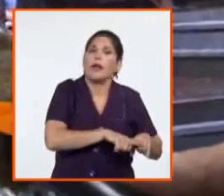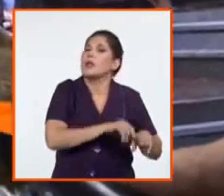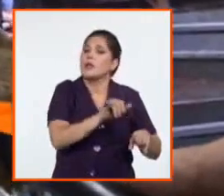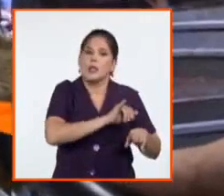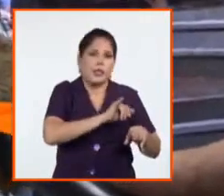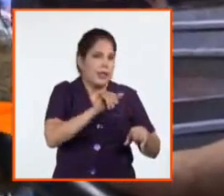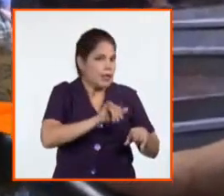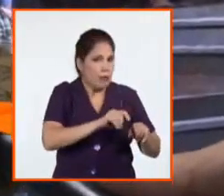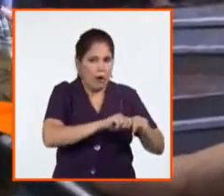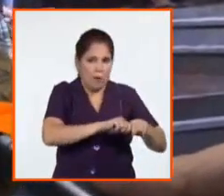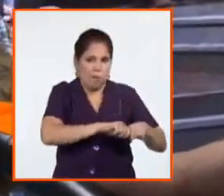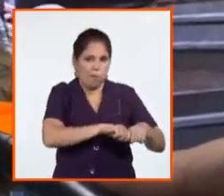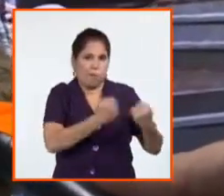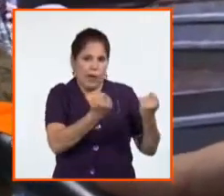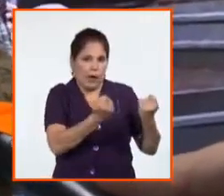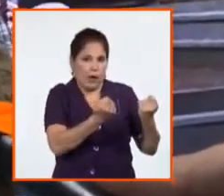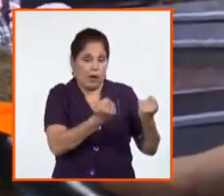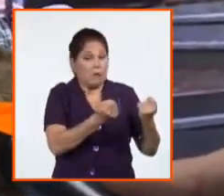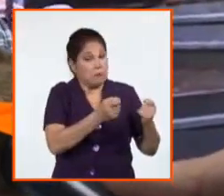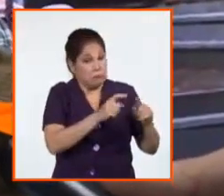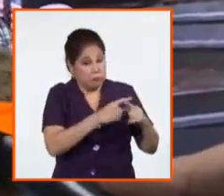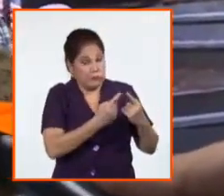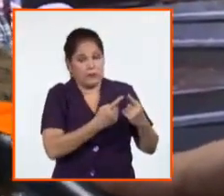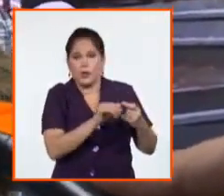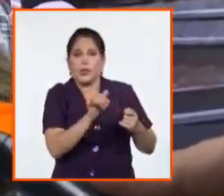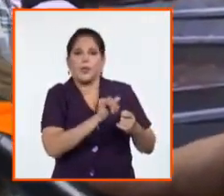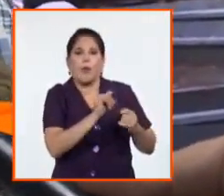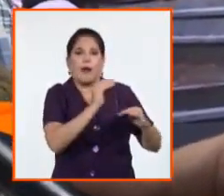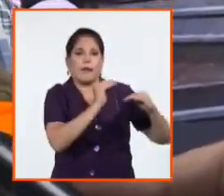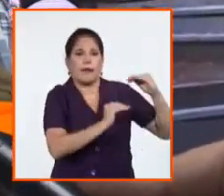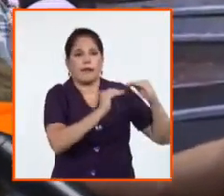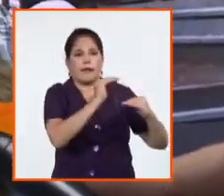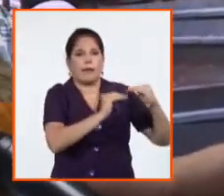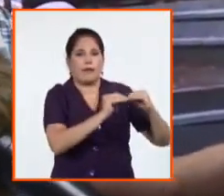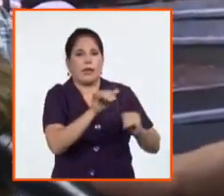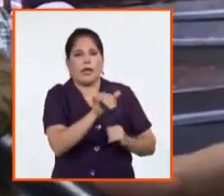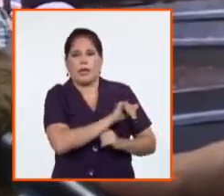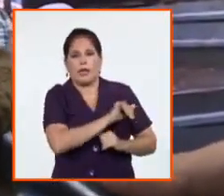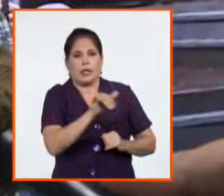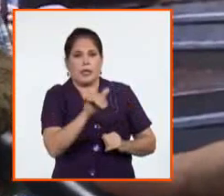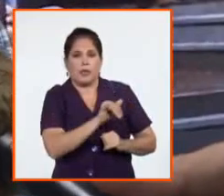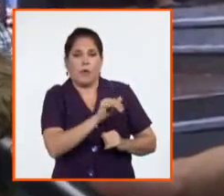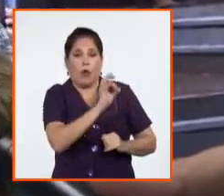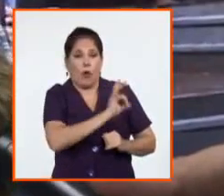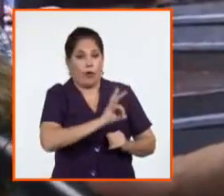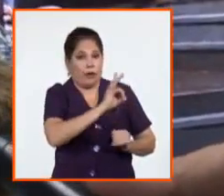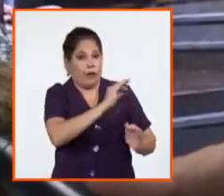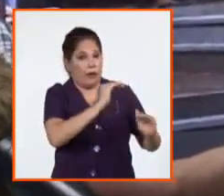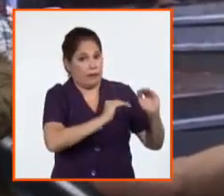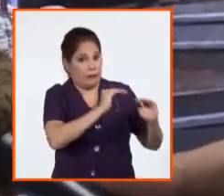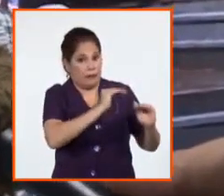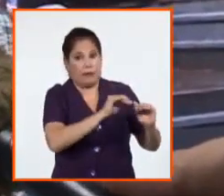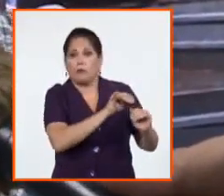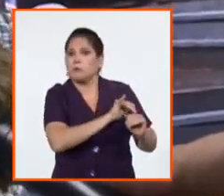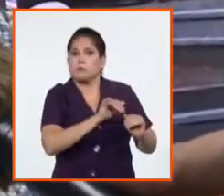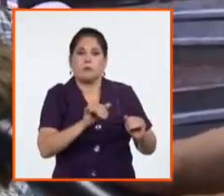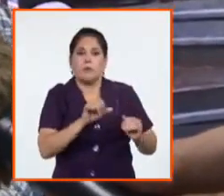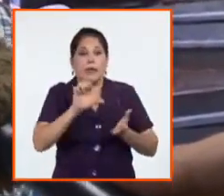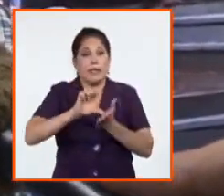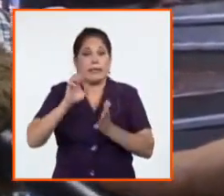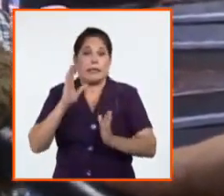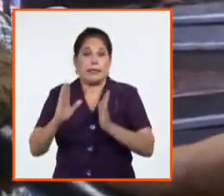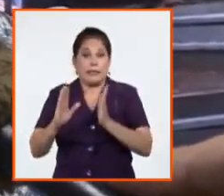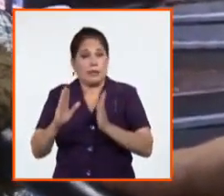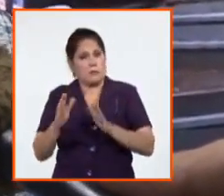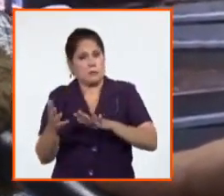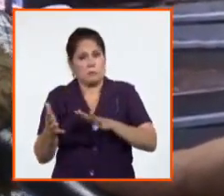que saliera de servicio con un fenómeno de inestabilidad también la zona oriental del país, la zona centro oriental del